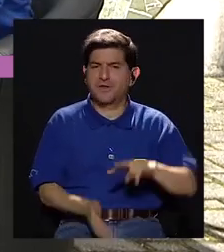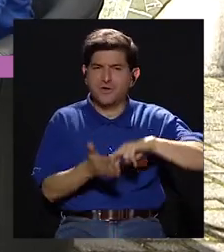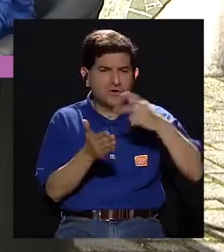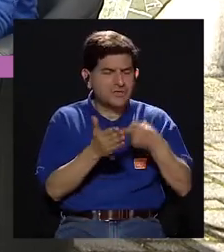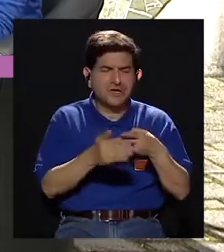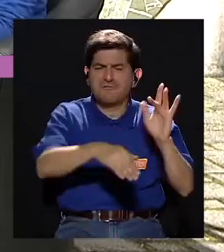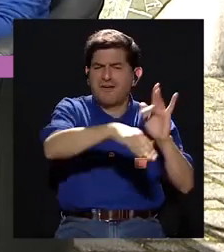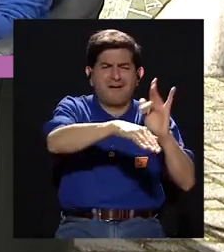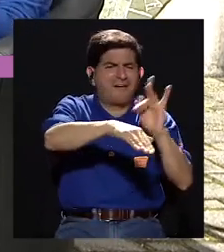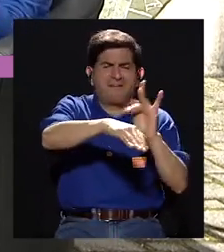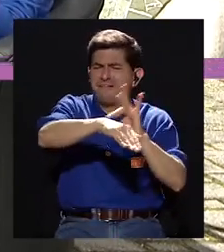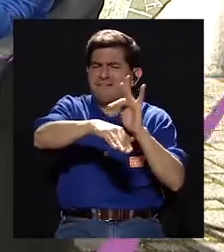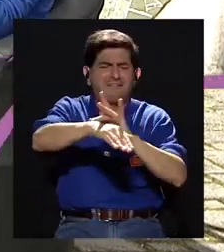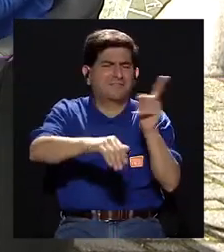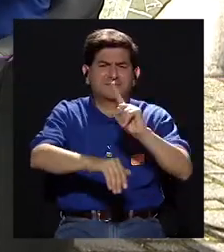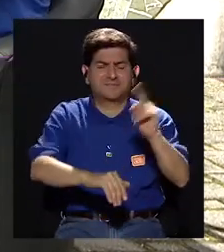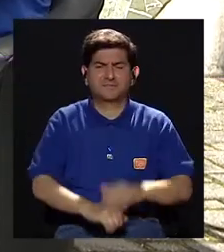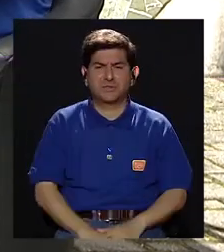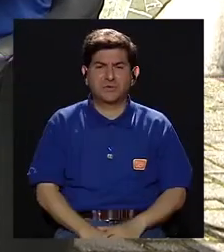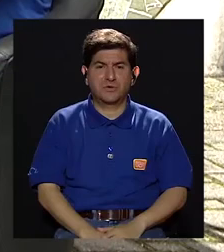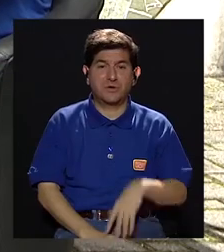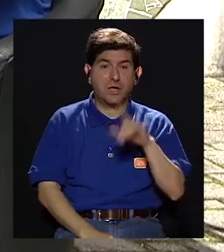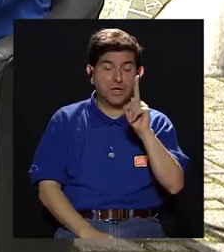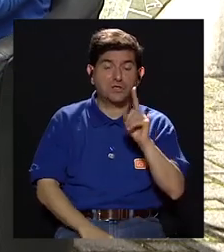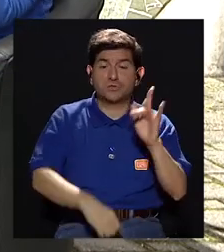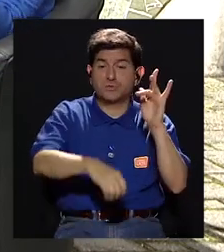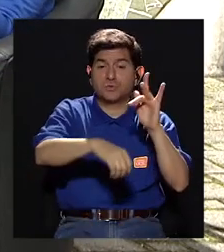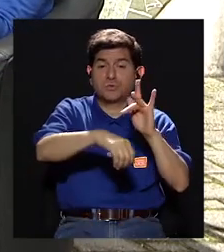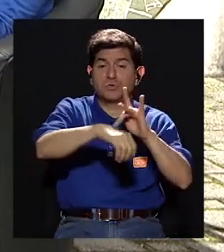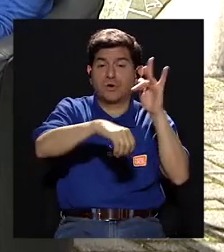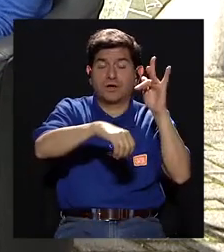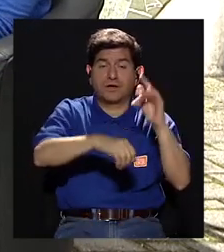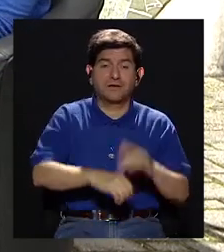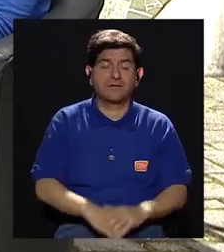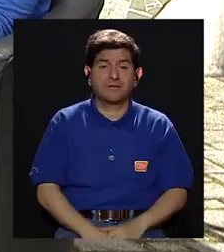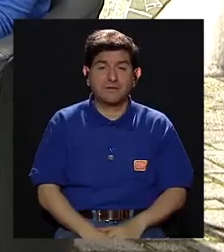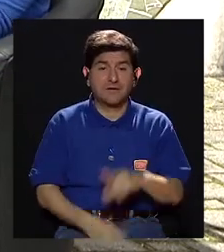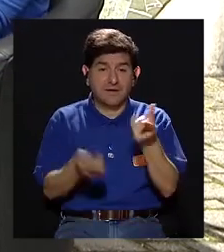que tocar demasiado. Simplemente es un toque, como les digo,